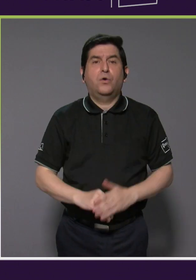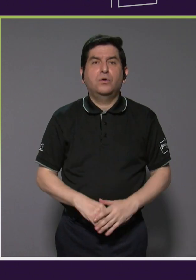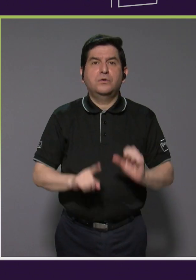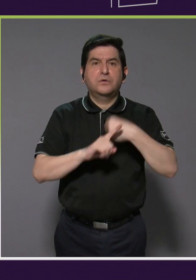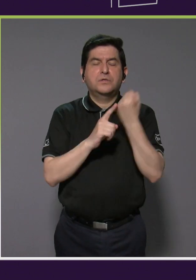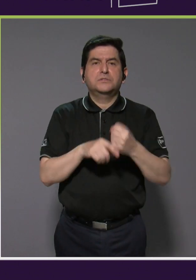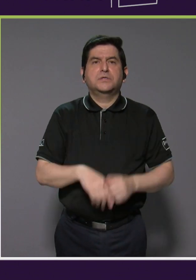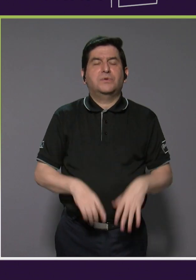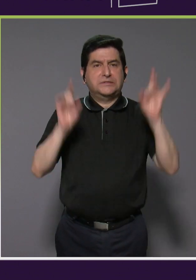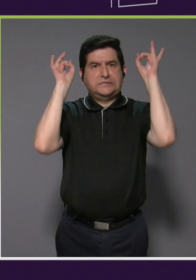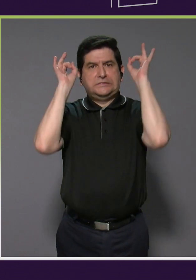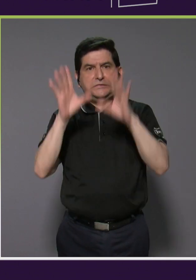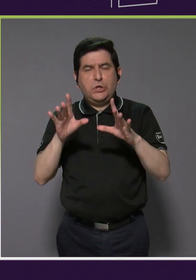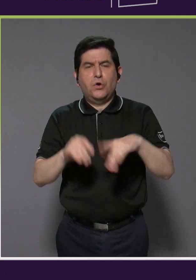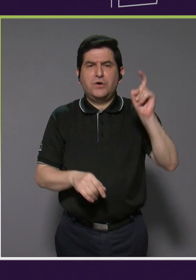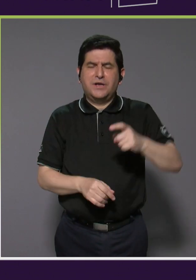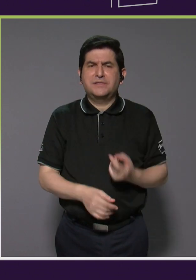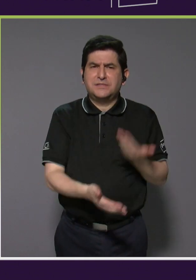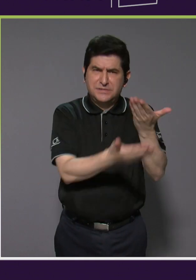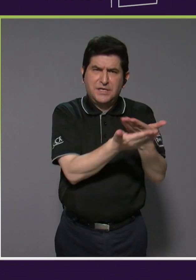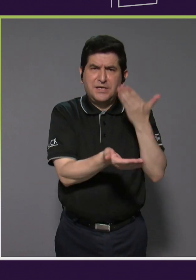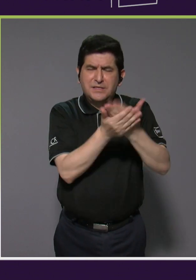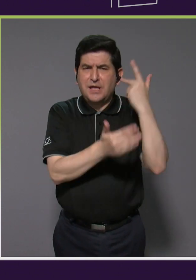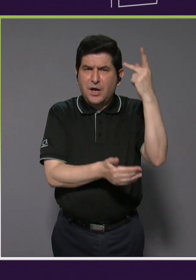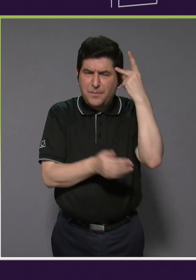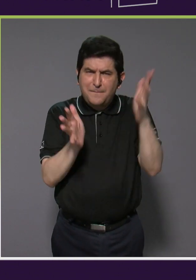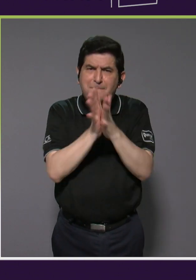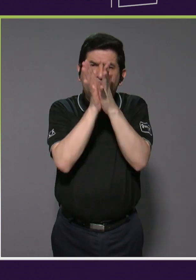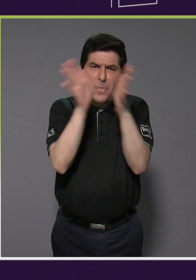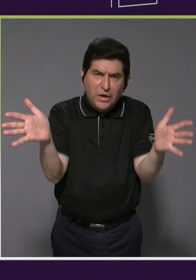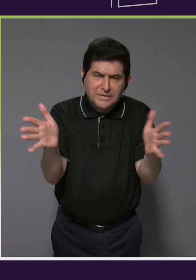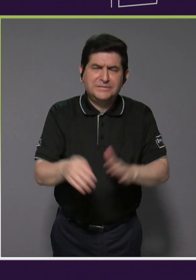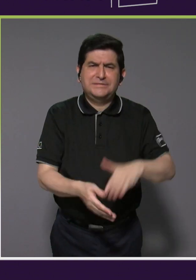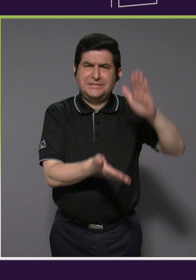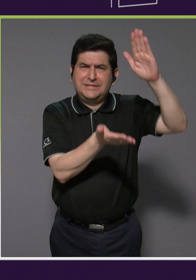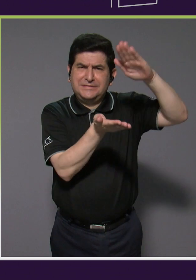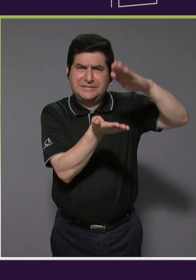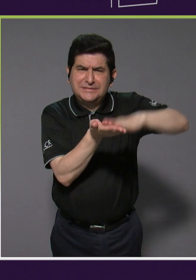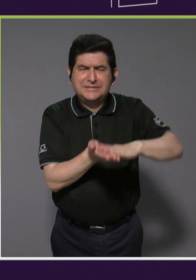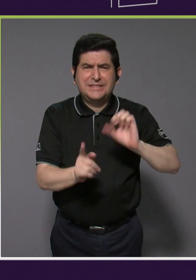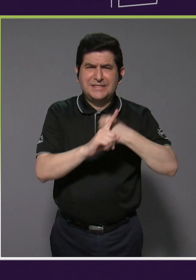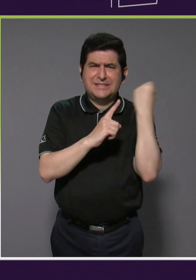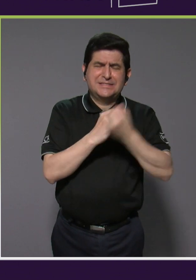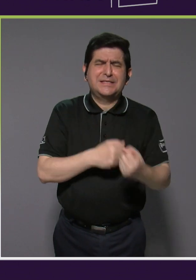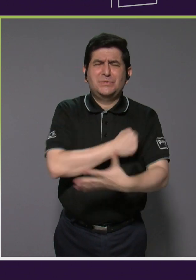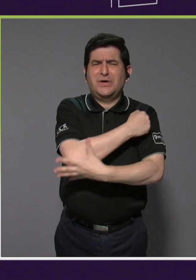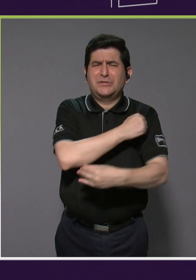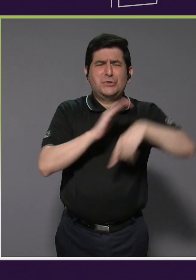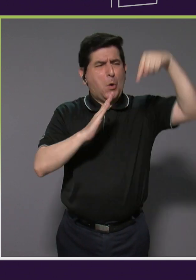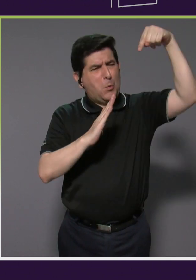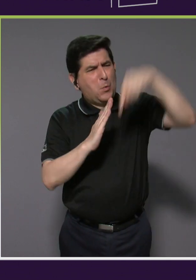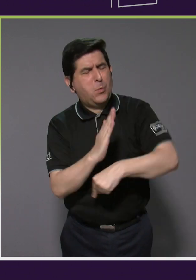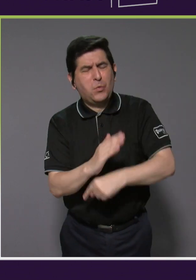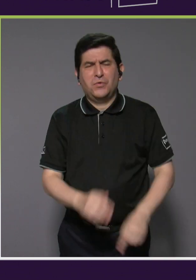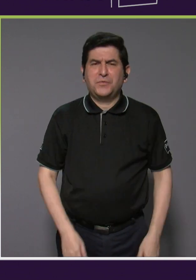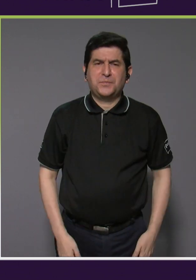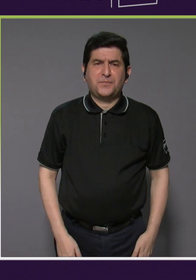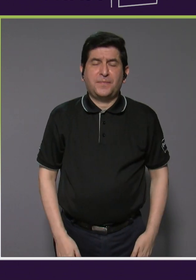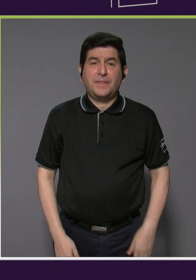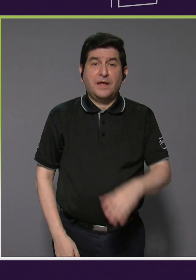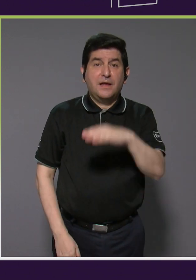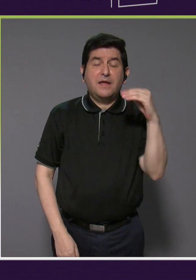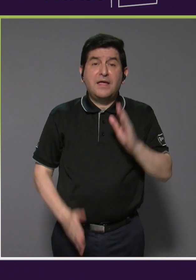grave y que deben haber propuestas, política pública para reducir esos estados de pobreza extrema. Entonces, claro, y que el acceso